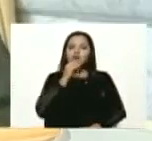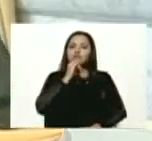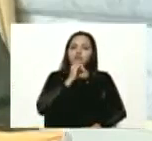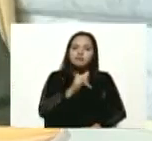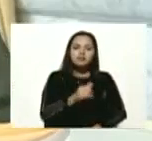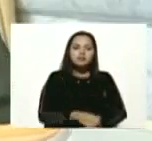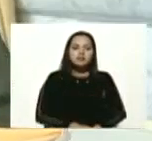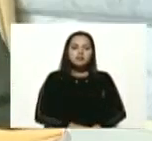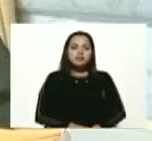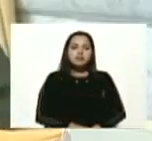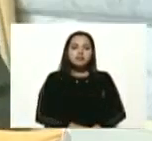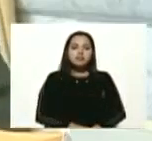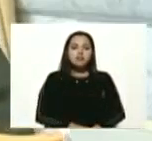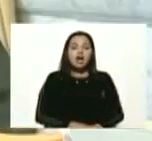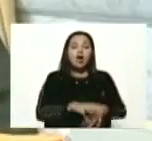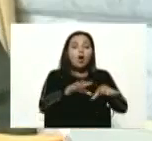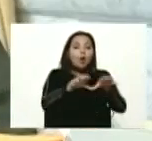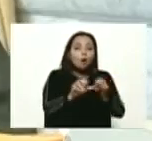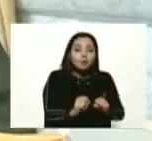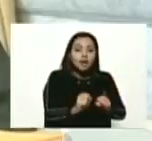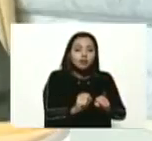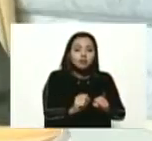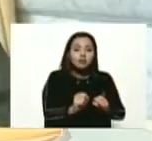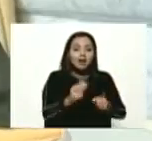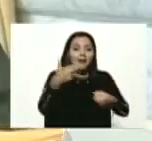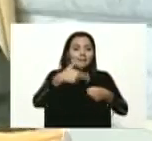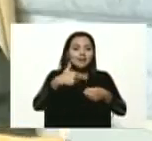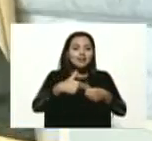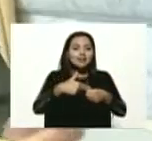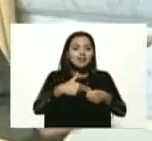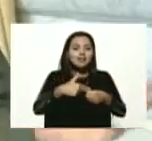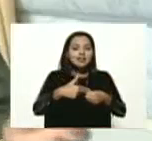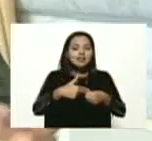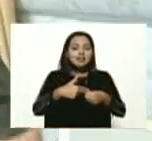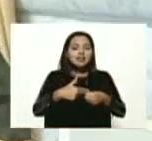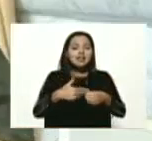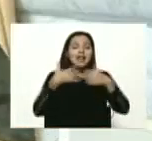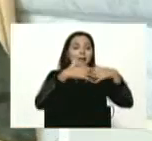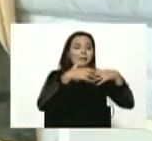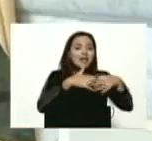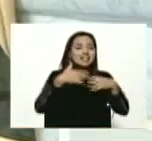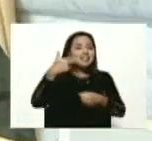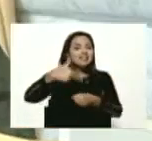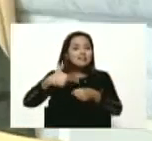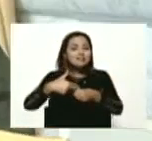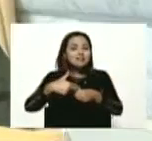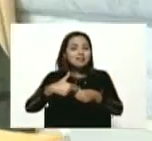adquirido el activo de Petrocedeño, que es el complejo industrial, como usted lo ha dicho,